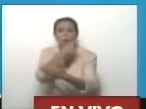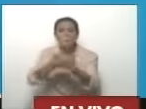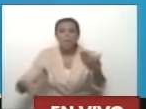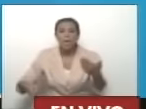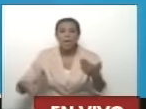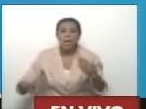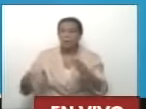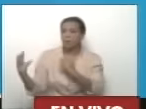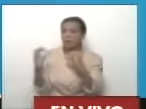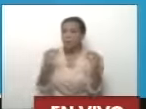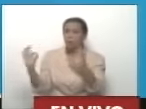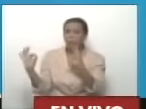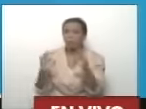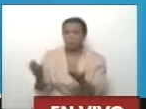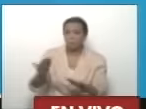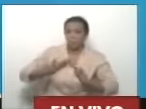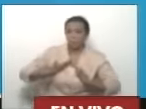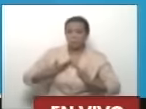presidente dialogar.